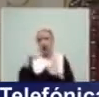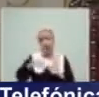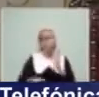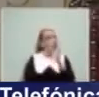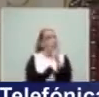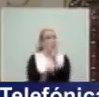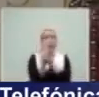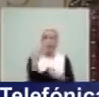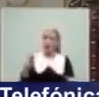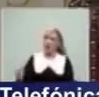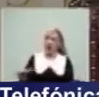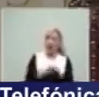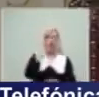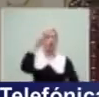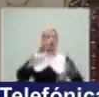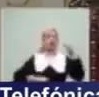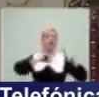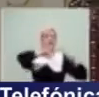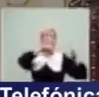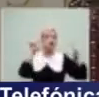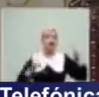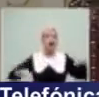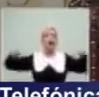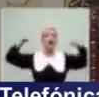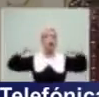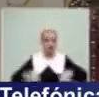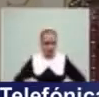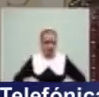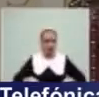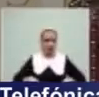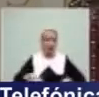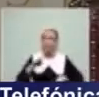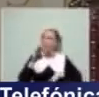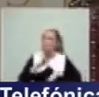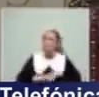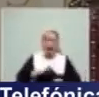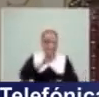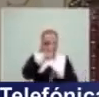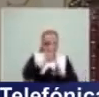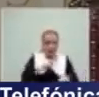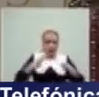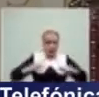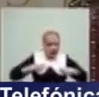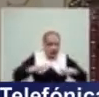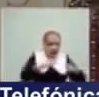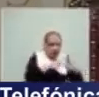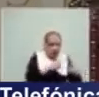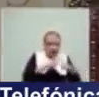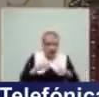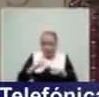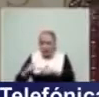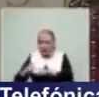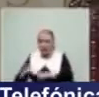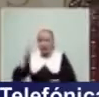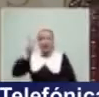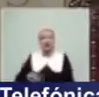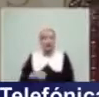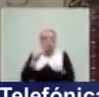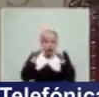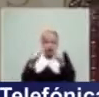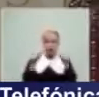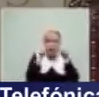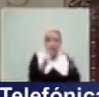casos que podemos. En lo más mínimo hay esta intencionalidad política, mucho menos de mí, porque ni podría publicar,